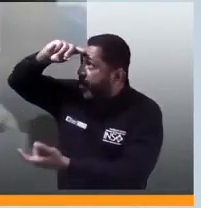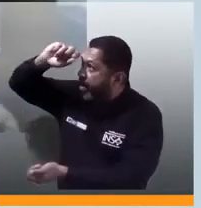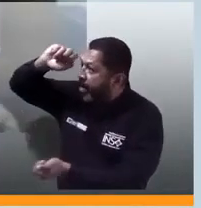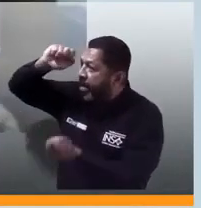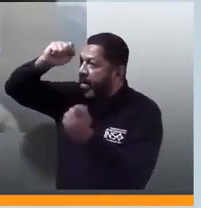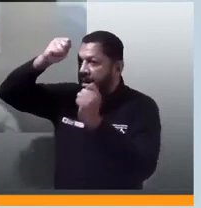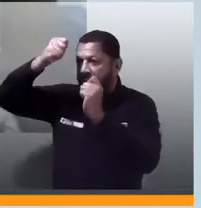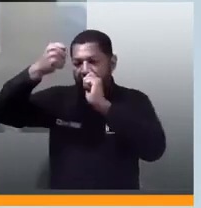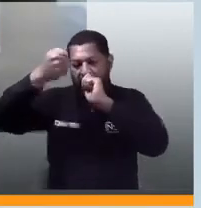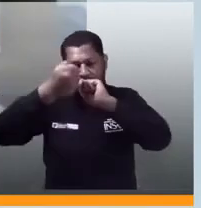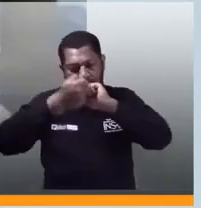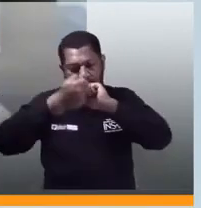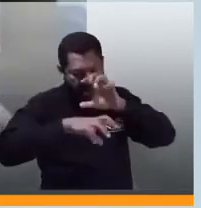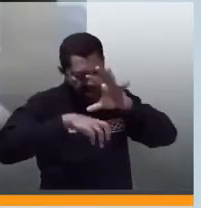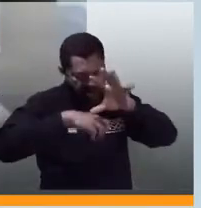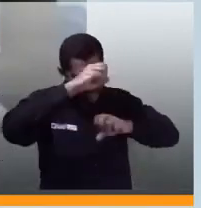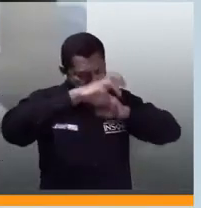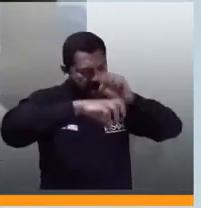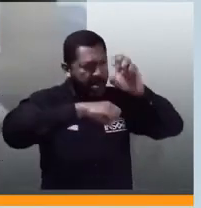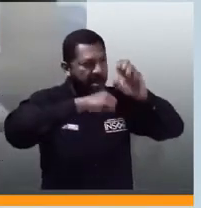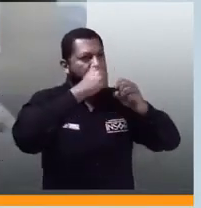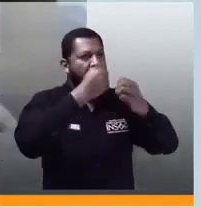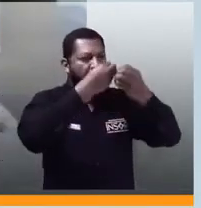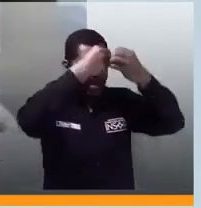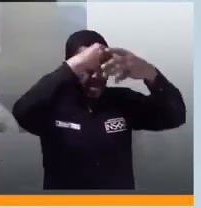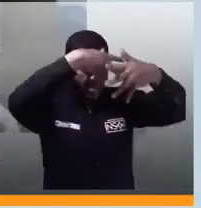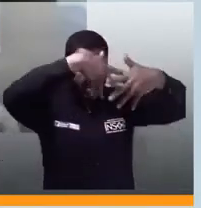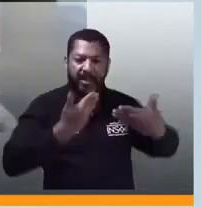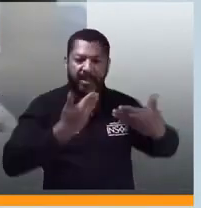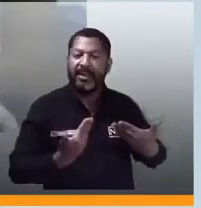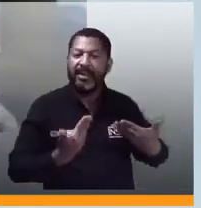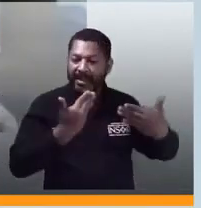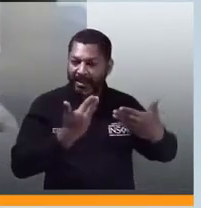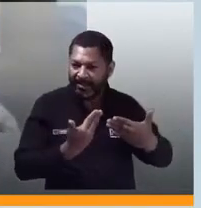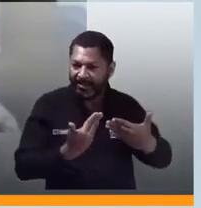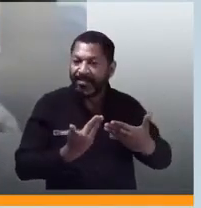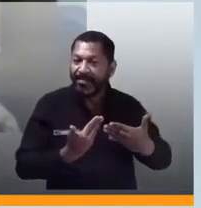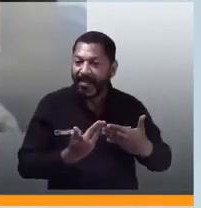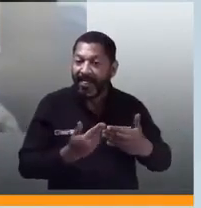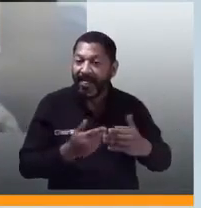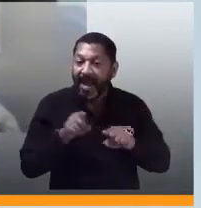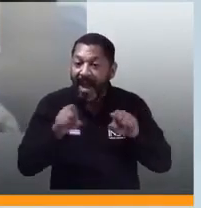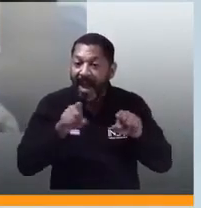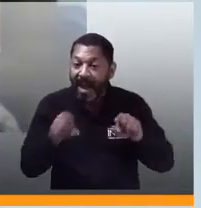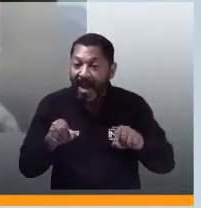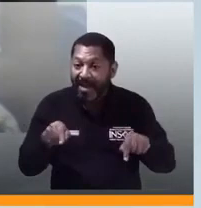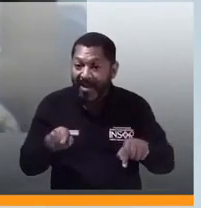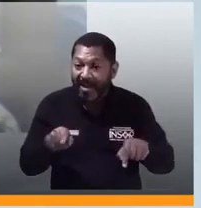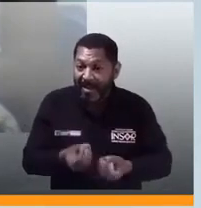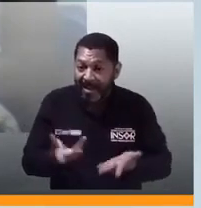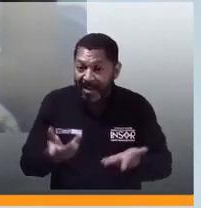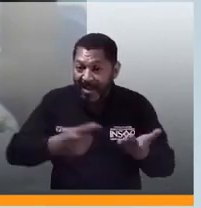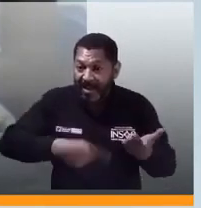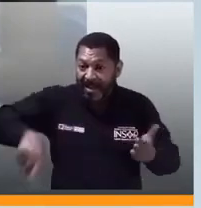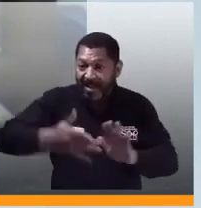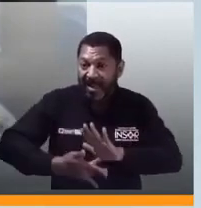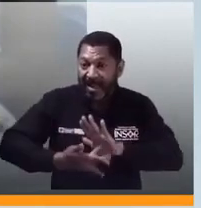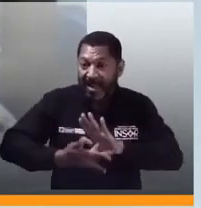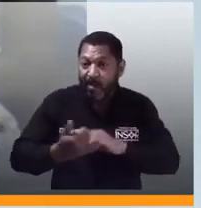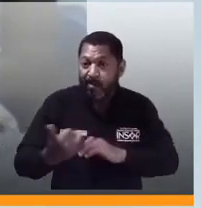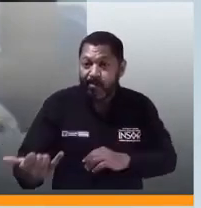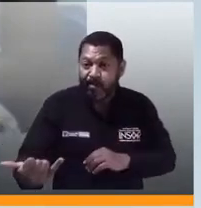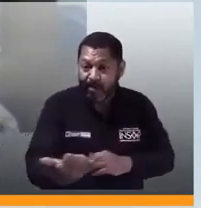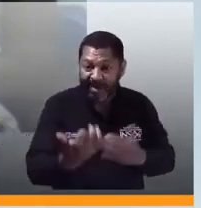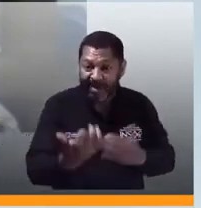nuevamente estructurar esos aprendizajes. Y es allí en donde los distintos escenarios que podemos presentar en